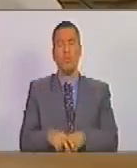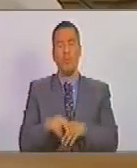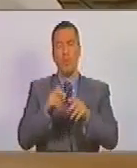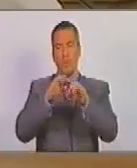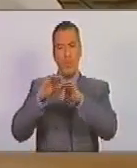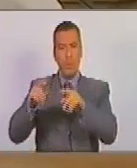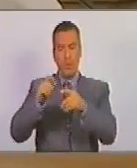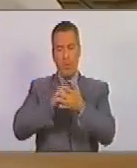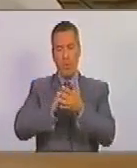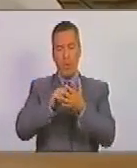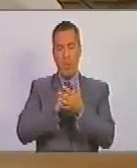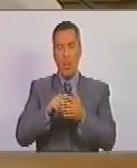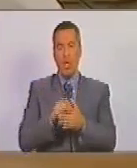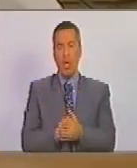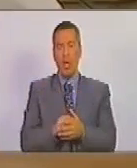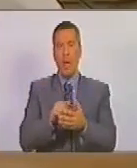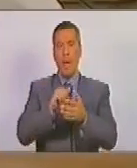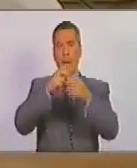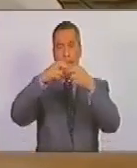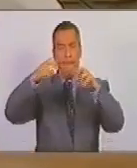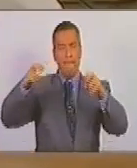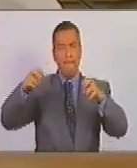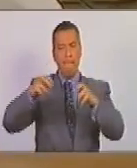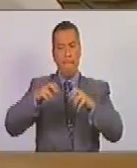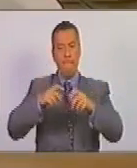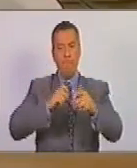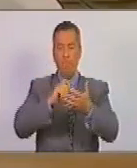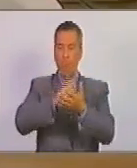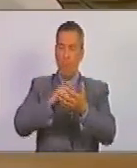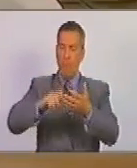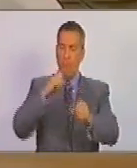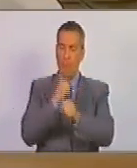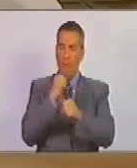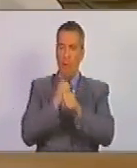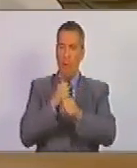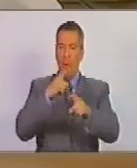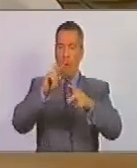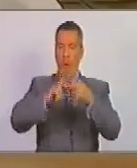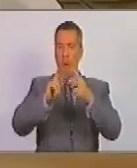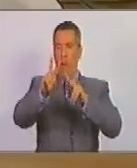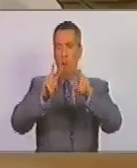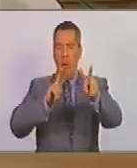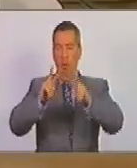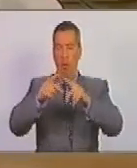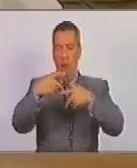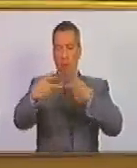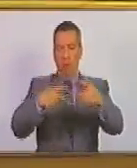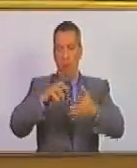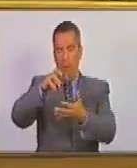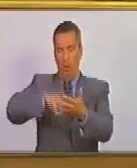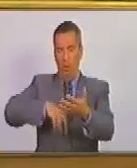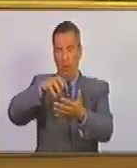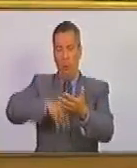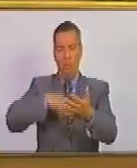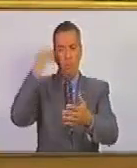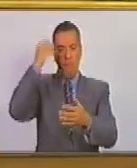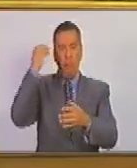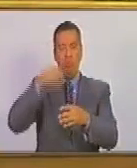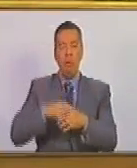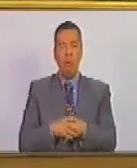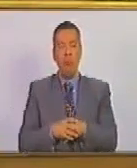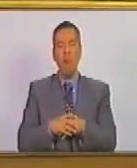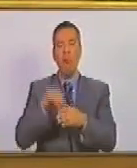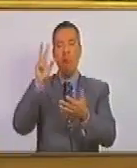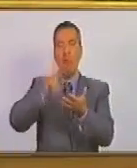redactado en los siguientes términos. Epígrafe. Contrato de trabajo agrícola. Es todo, ciudadano presidente. En consideración el epígrafe.